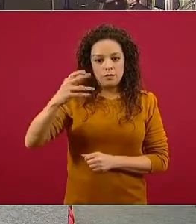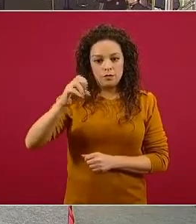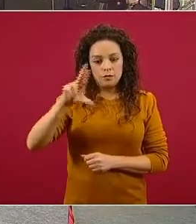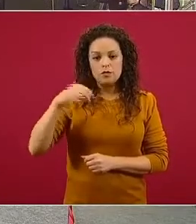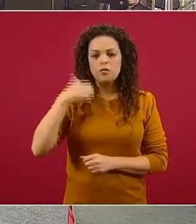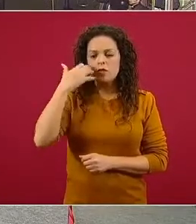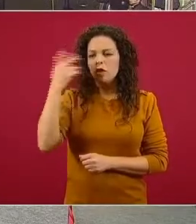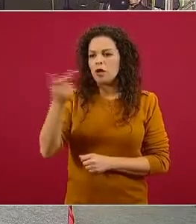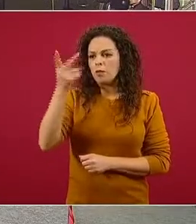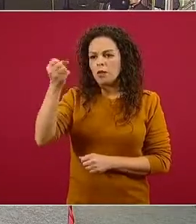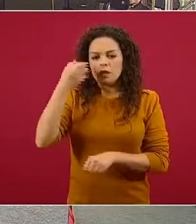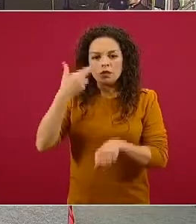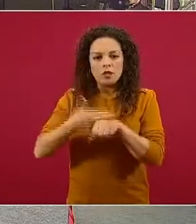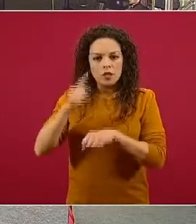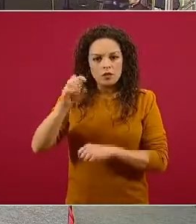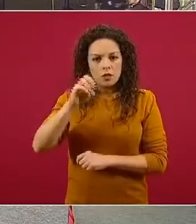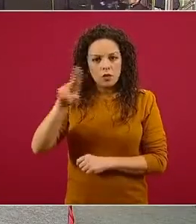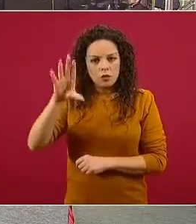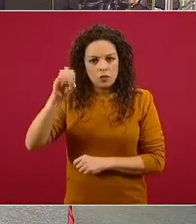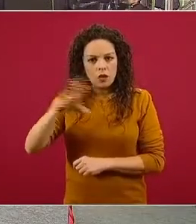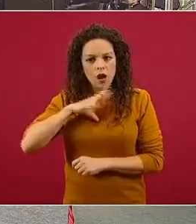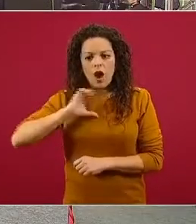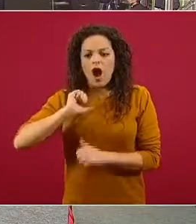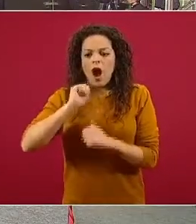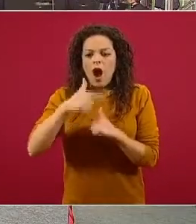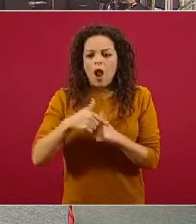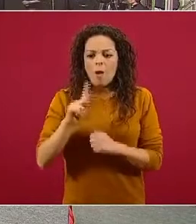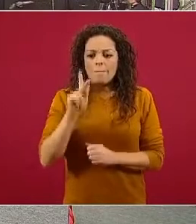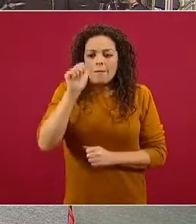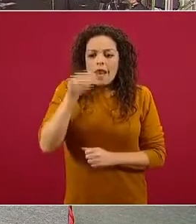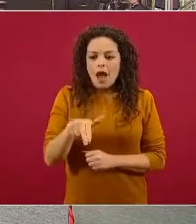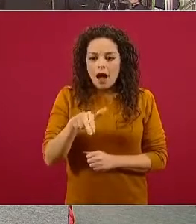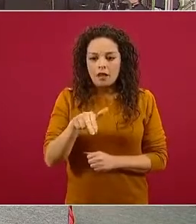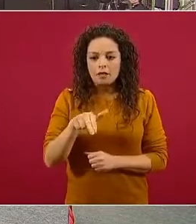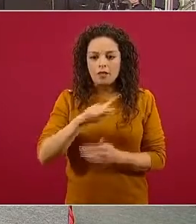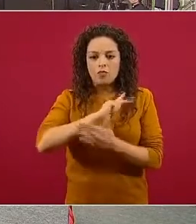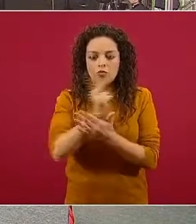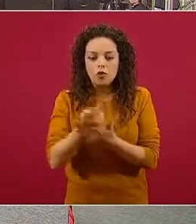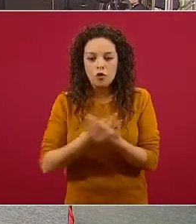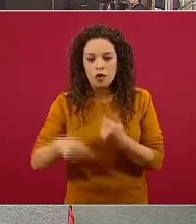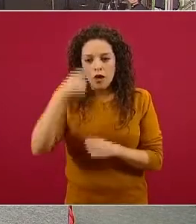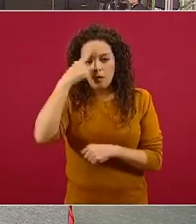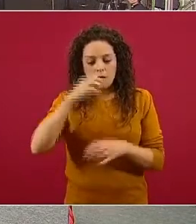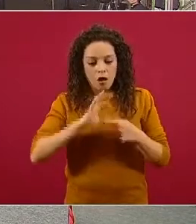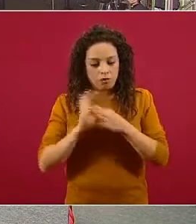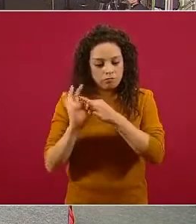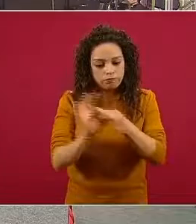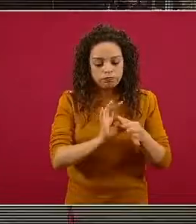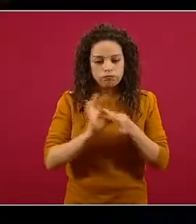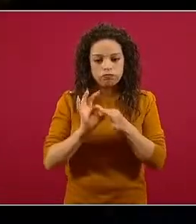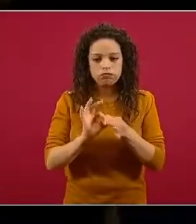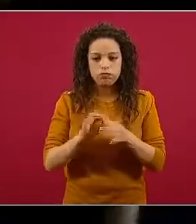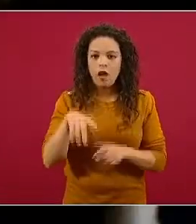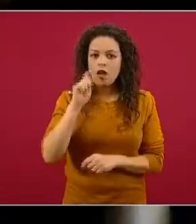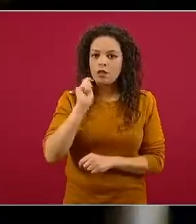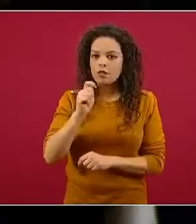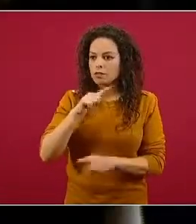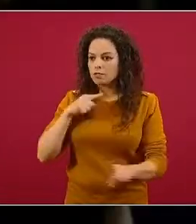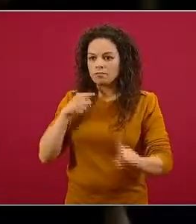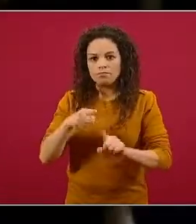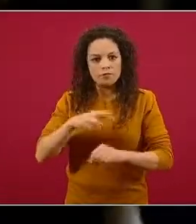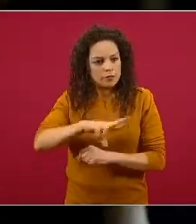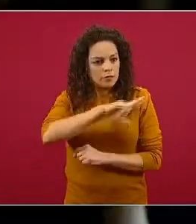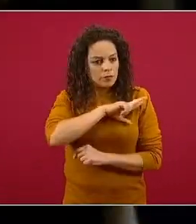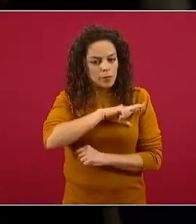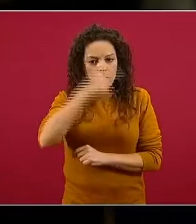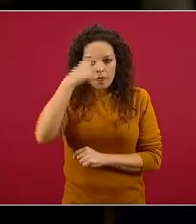Torruco, ¿tiene en planes algún programa, no sé, de coinversión o de trabajo cercano con la iniciativa privada